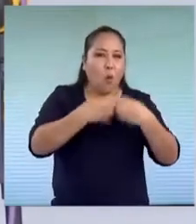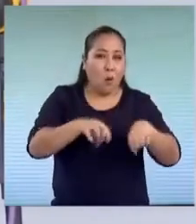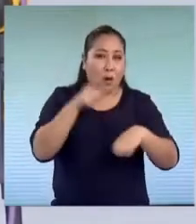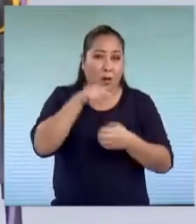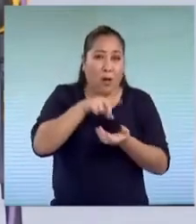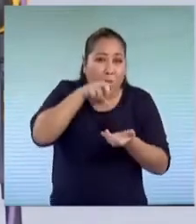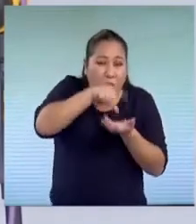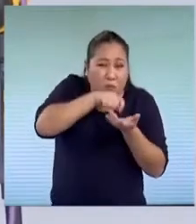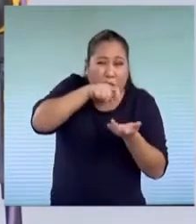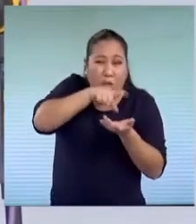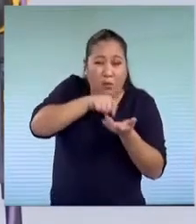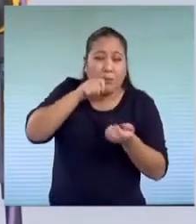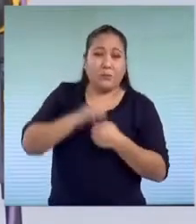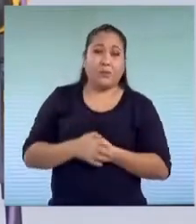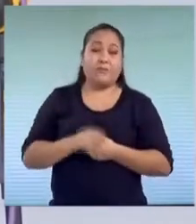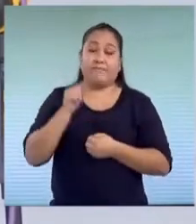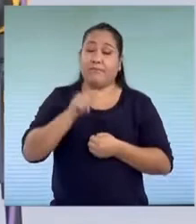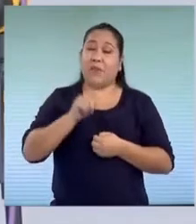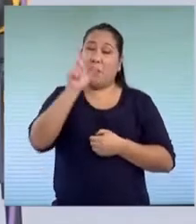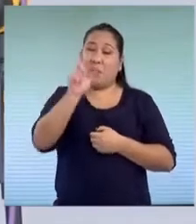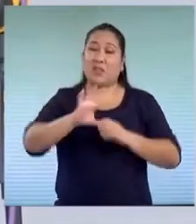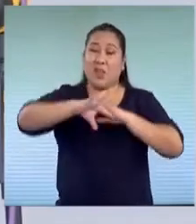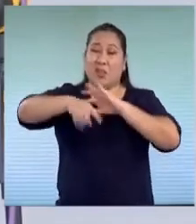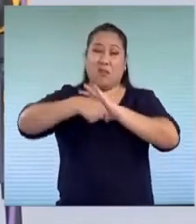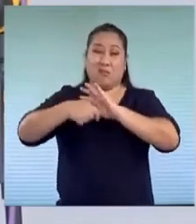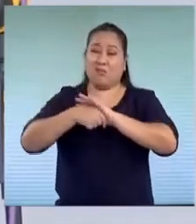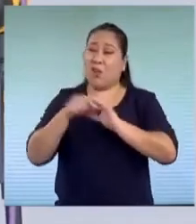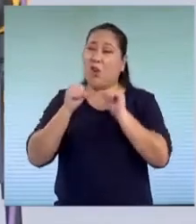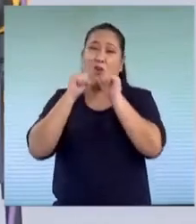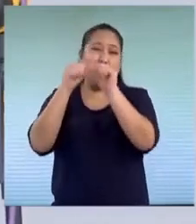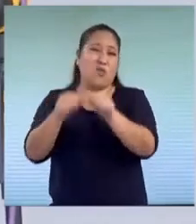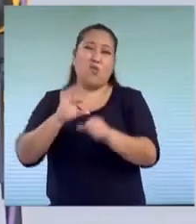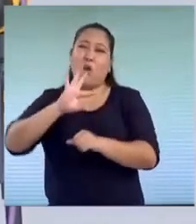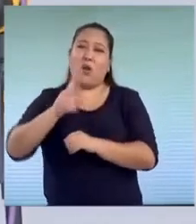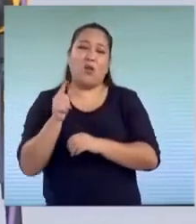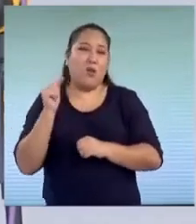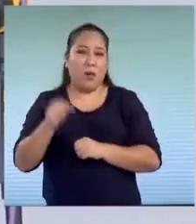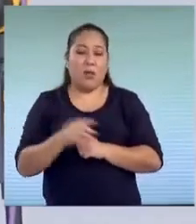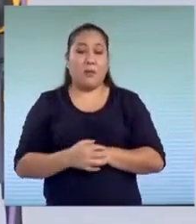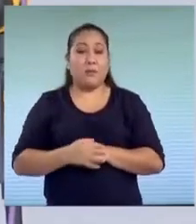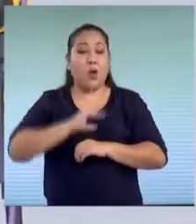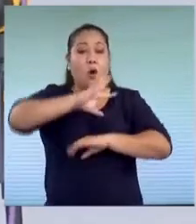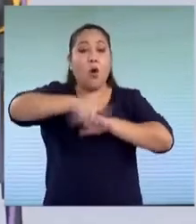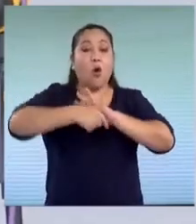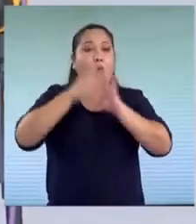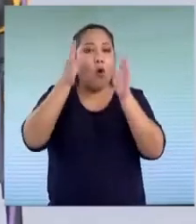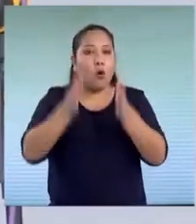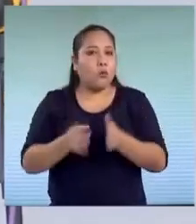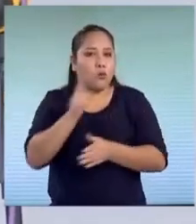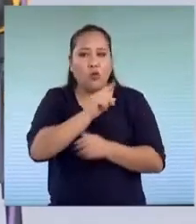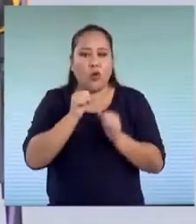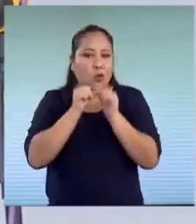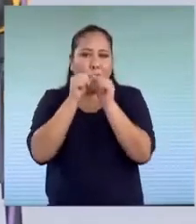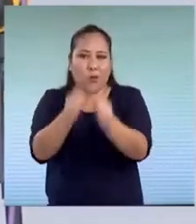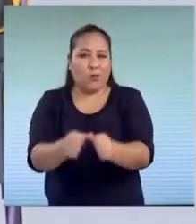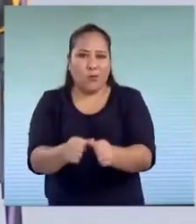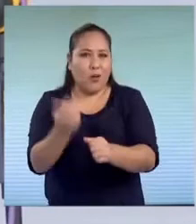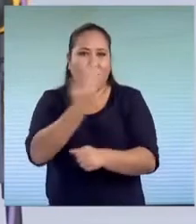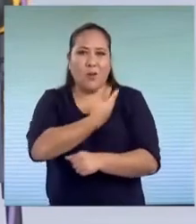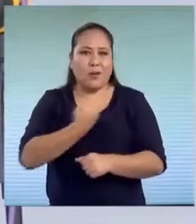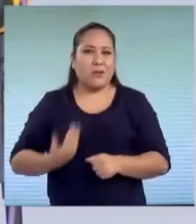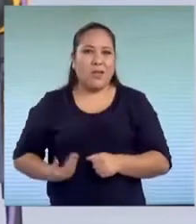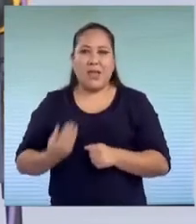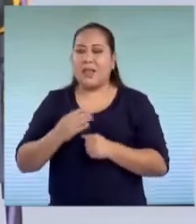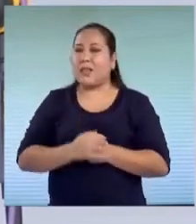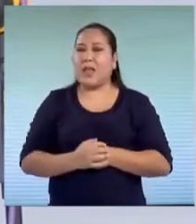que asumir con responsabilidad. Muerte civil para los corruptos. Un corrupto no puede seguir siendo ni siquiera presidente de